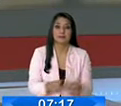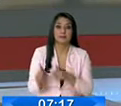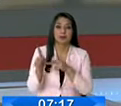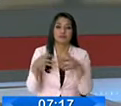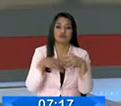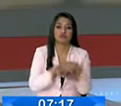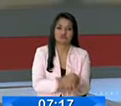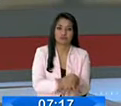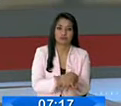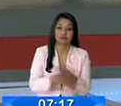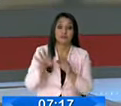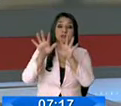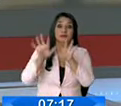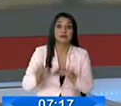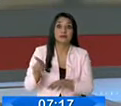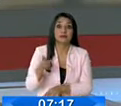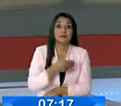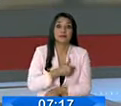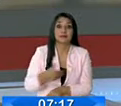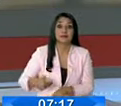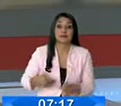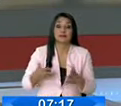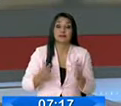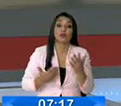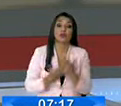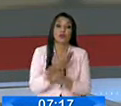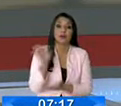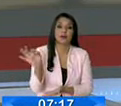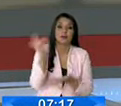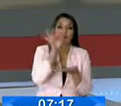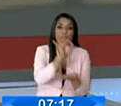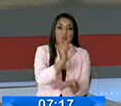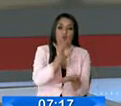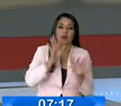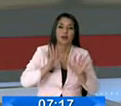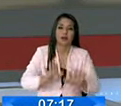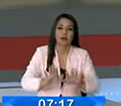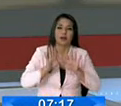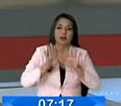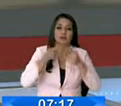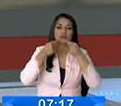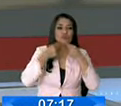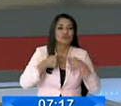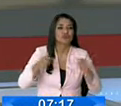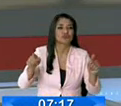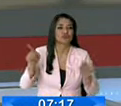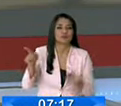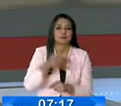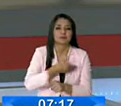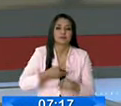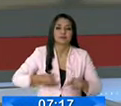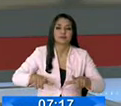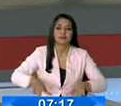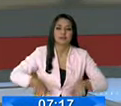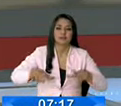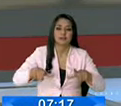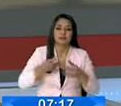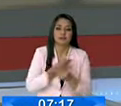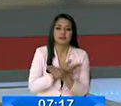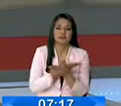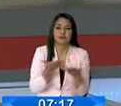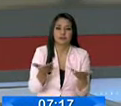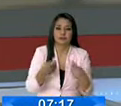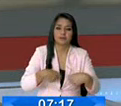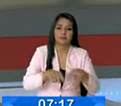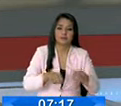Secretaría Particular de la Presidencia, tienen nuevos titulares, así lo dio a conocer en una ceremonia presidida por el primer mandatario Lenín Moreno, donde se